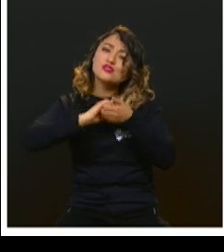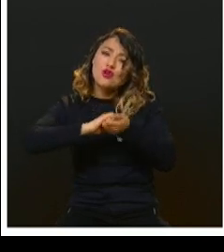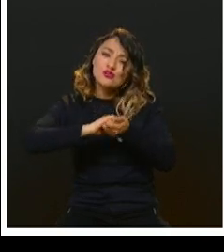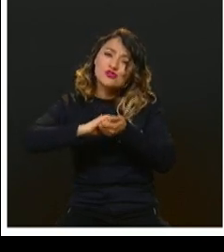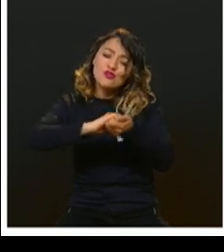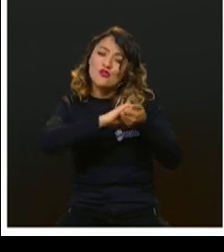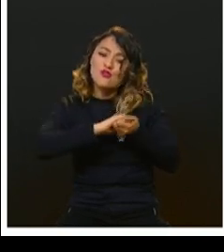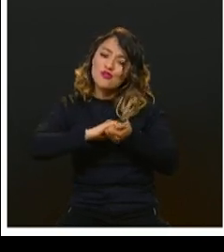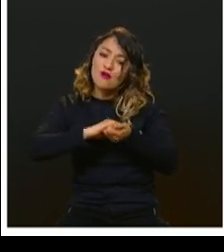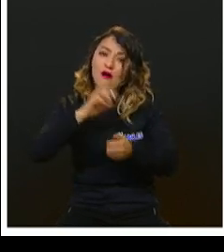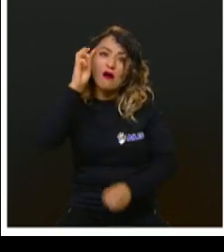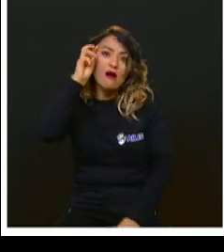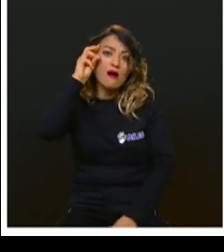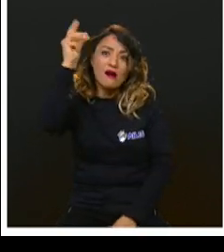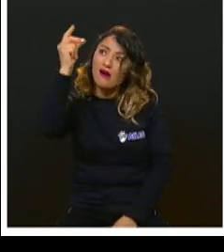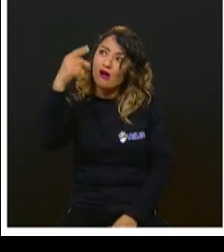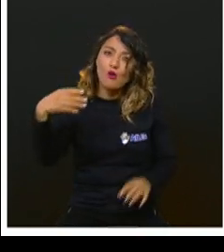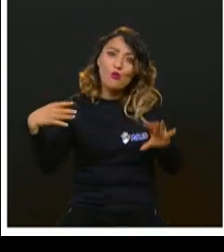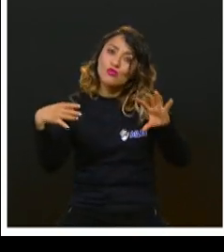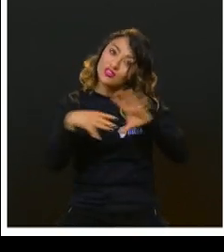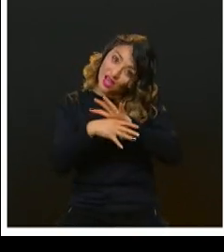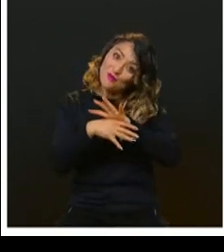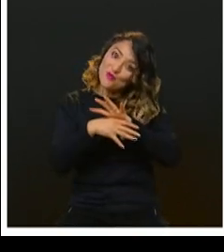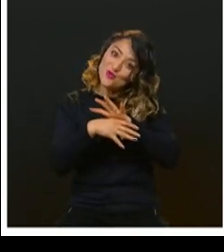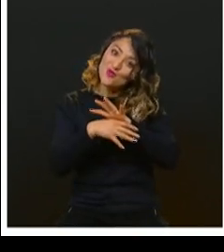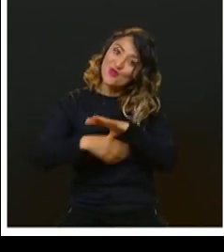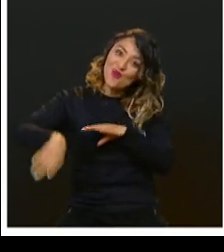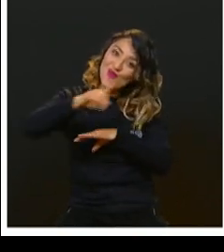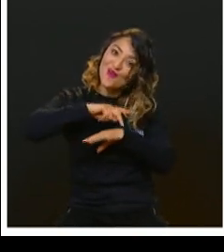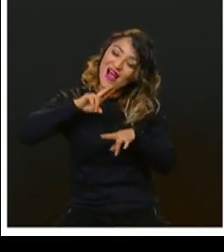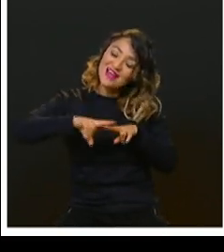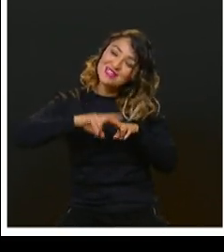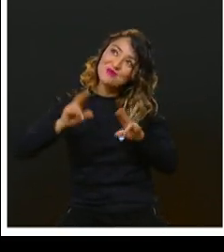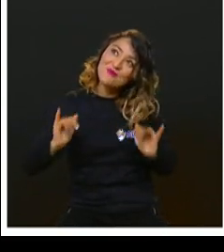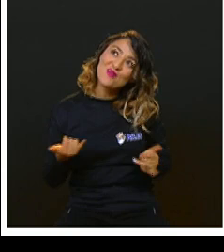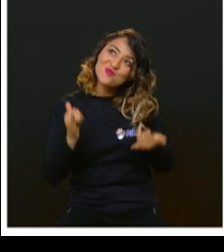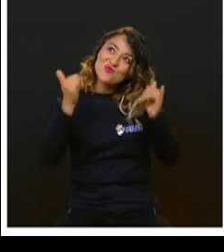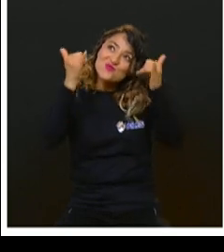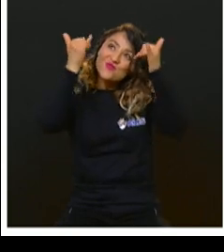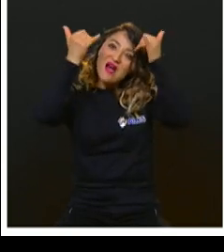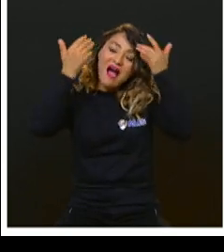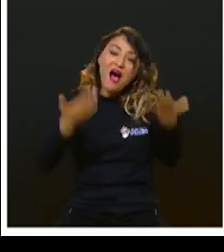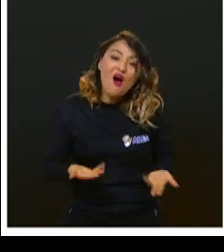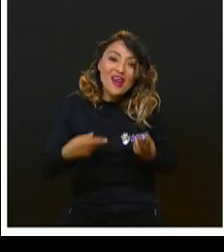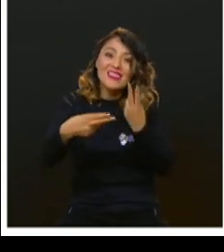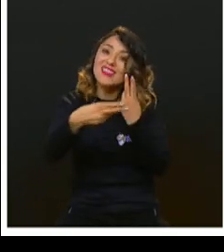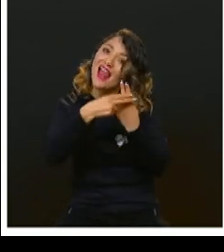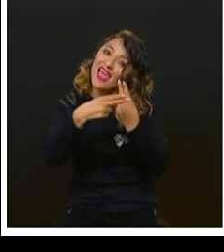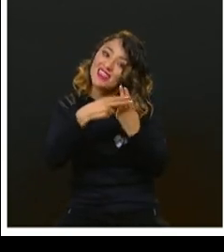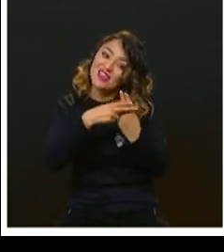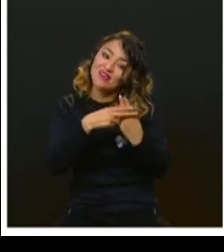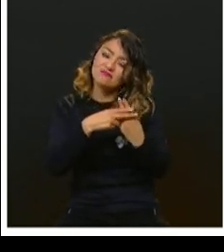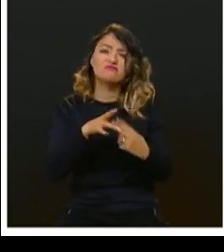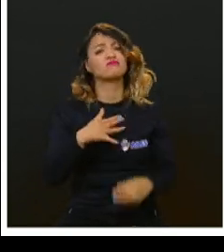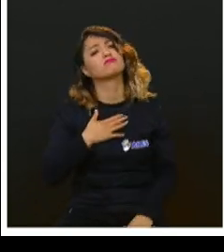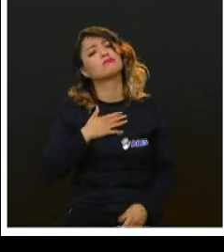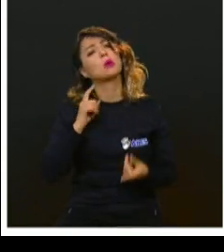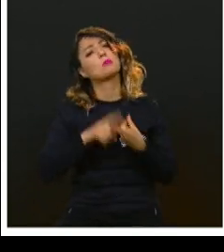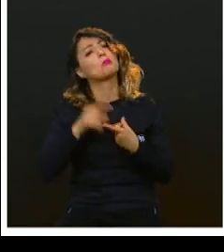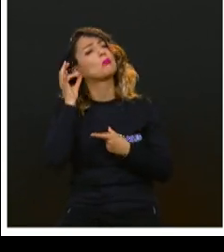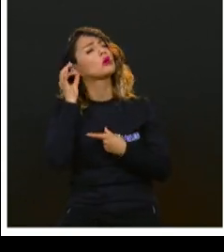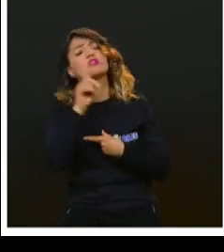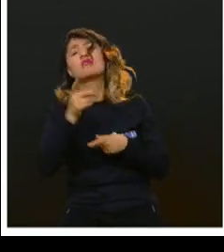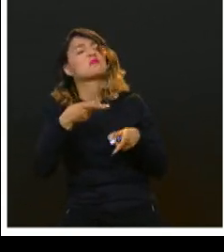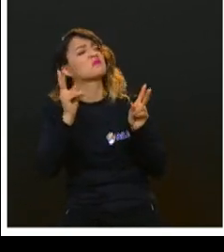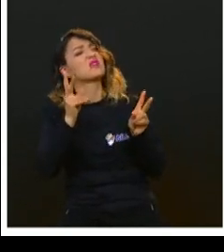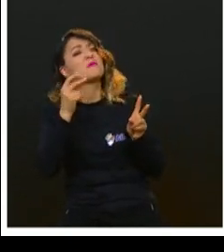juntemos y hacemos algo entretenido para el adulto mayor ahora que está la Teletón? Mi señora ya no me deja hacer nada, mis